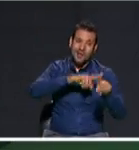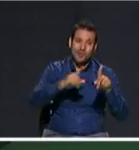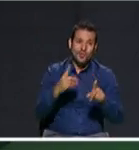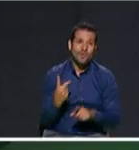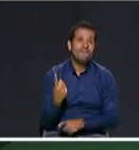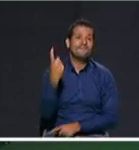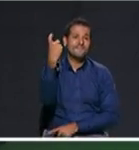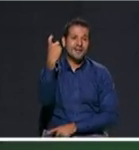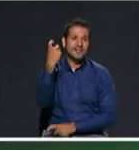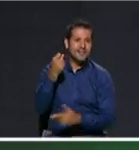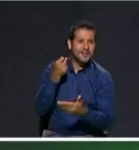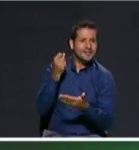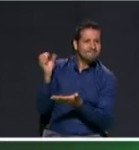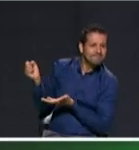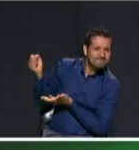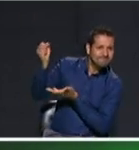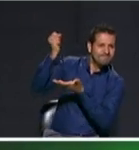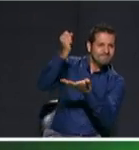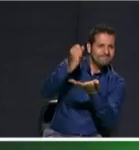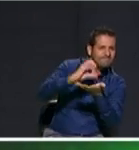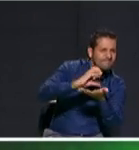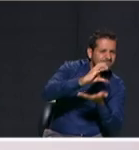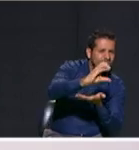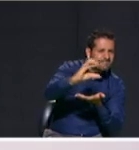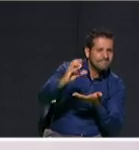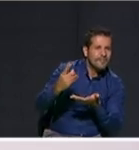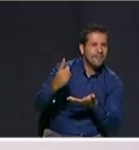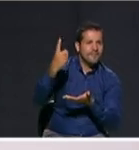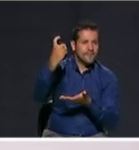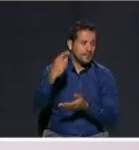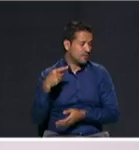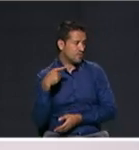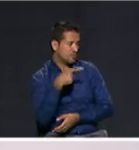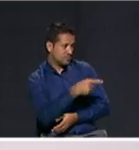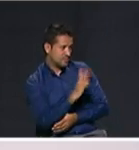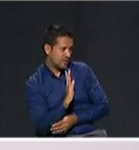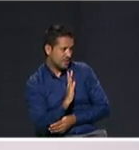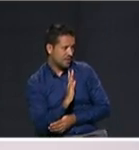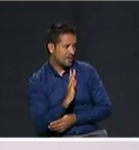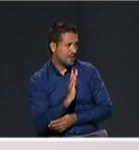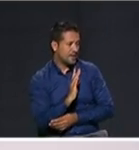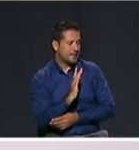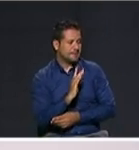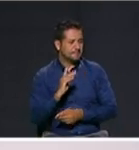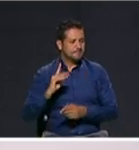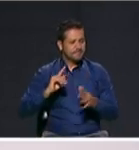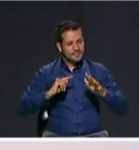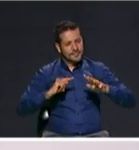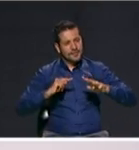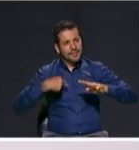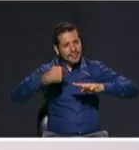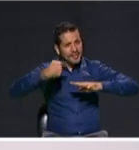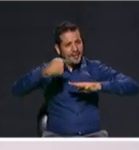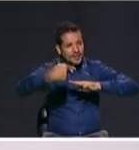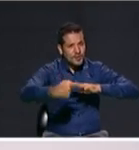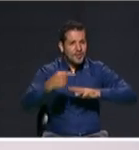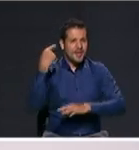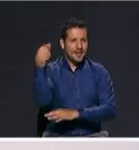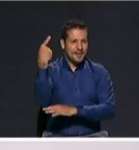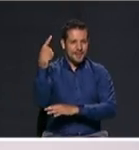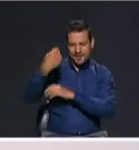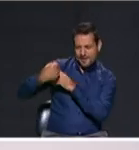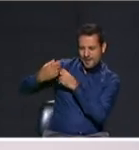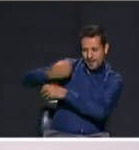donde políticamente no se le apoyó en su momento usted ser de un partido de oposición tradicionalmente y de en campaña presidencial el año